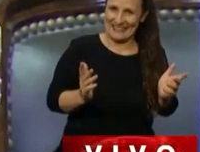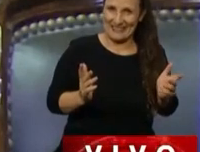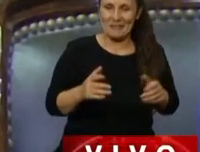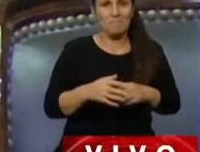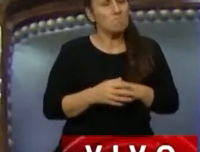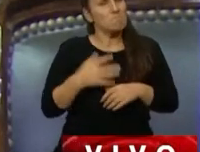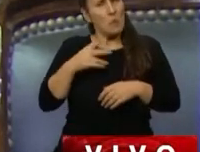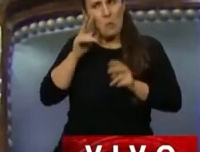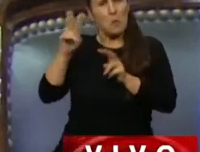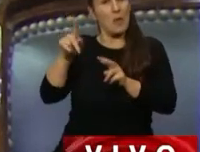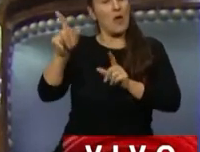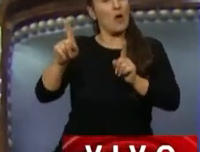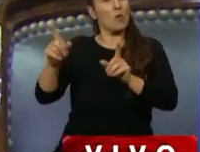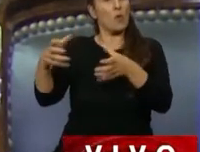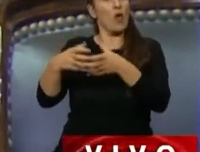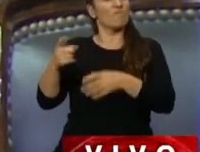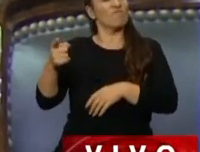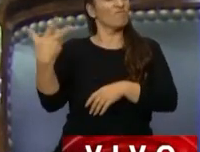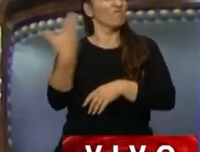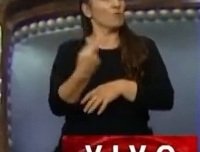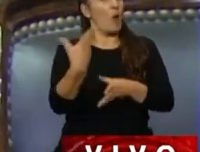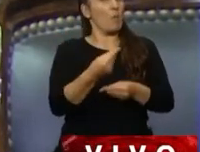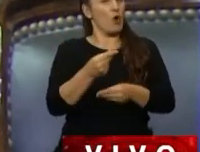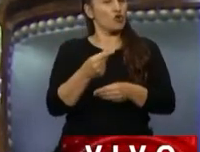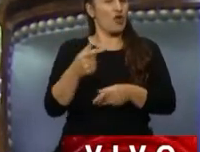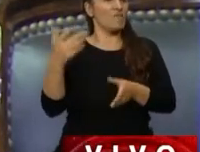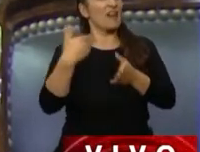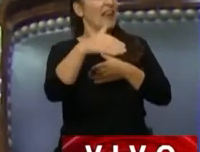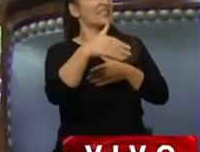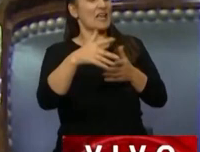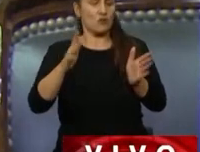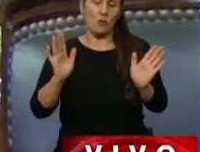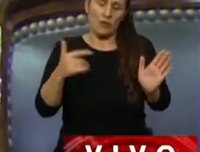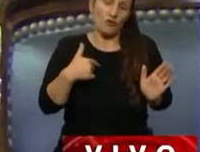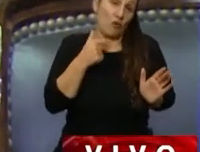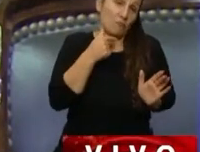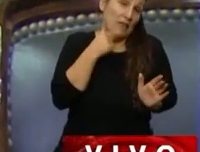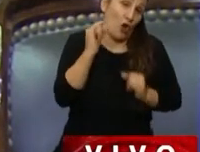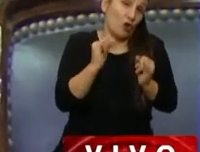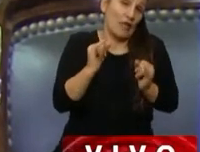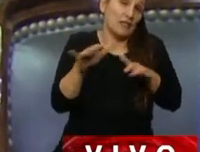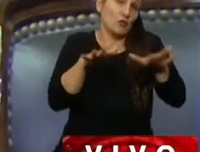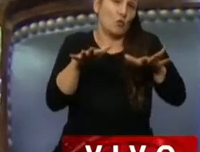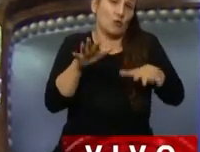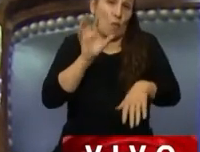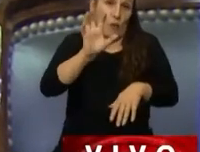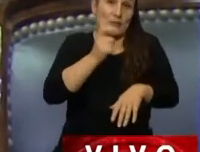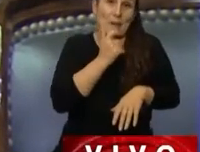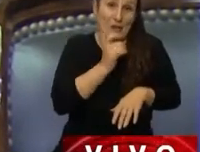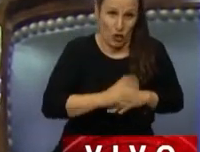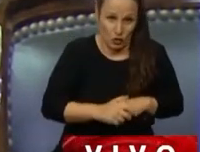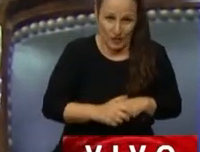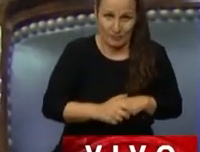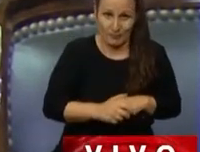rechazo no me sorprendió en ningún momento, lamentablemente. Quiero contar la experiencia de Mendoza, que en